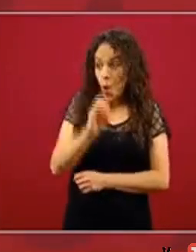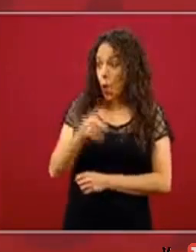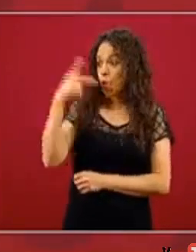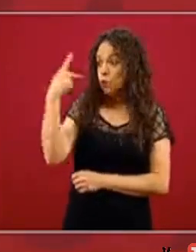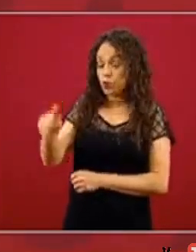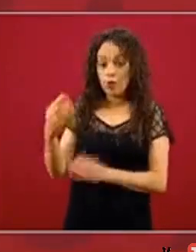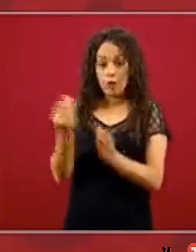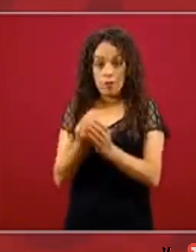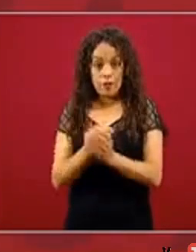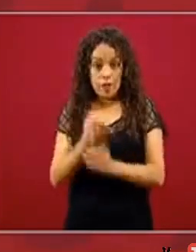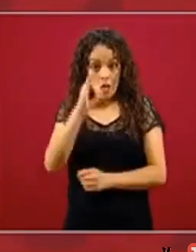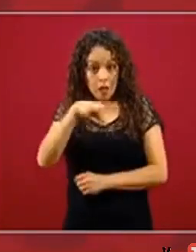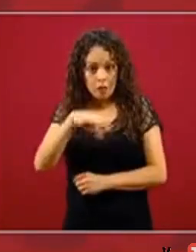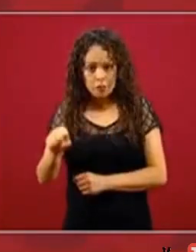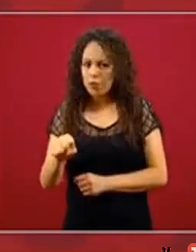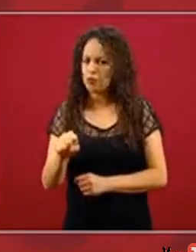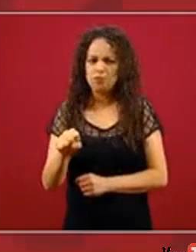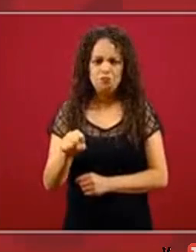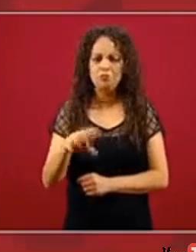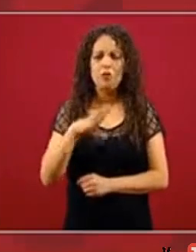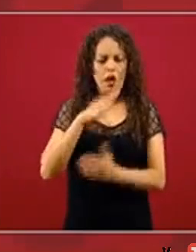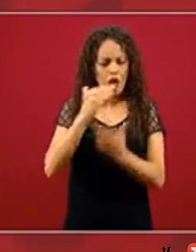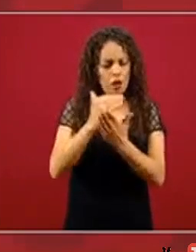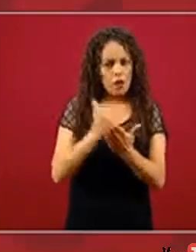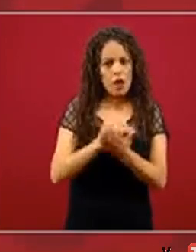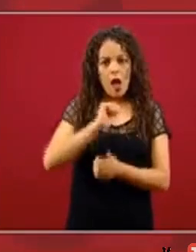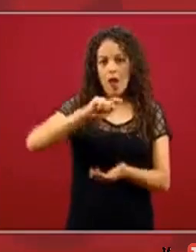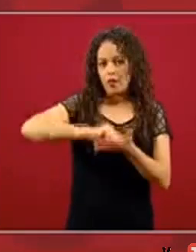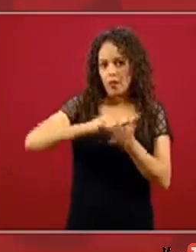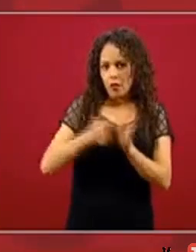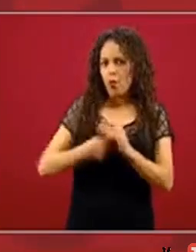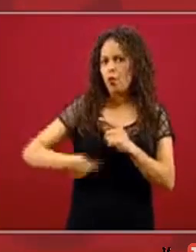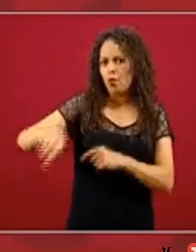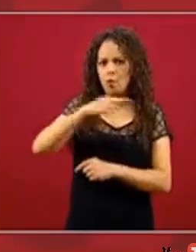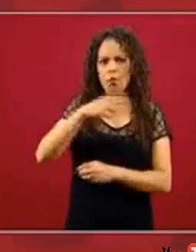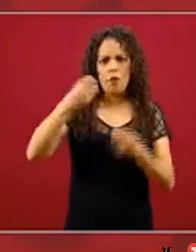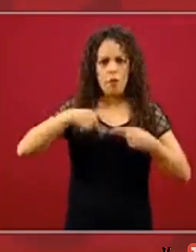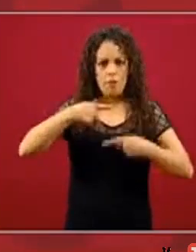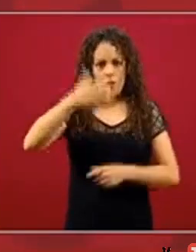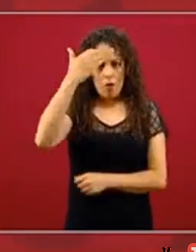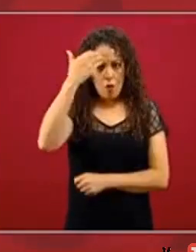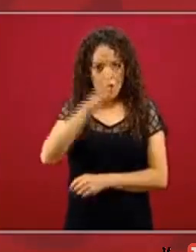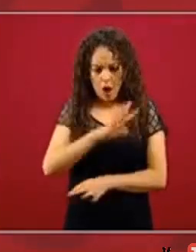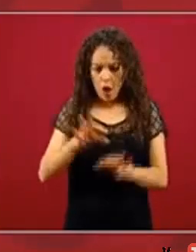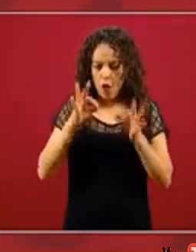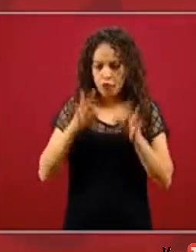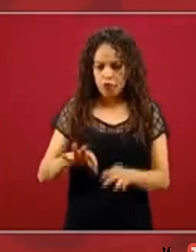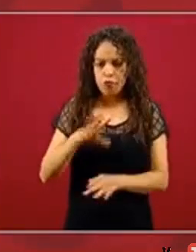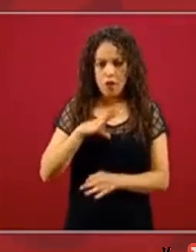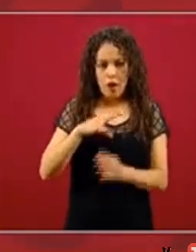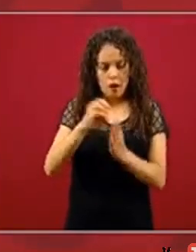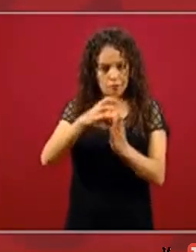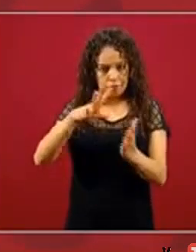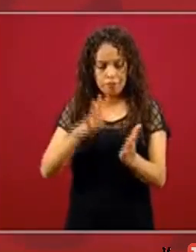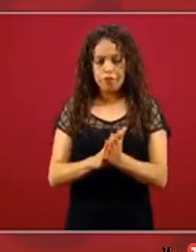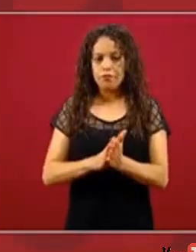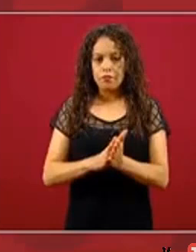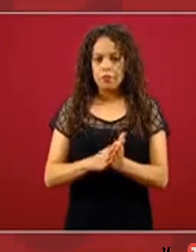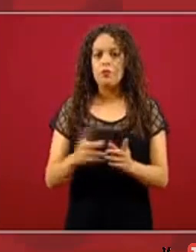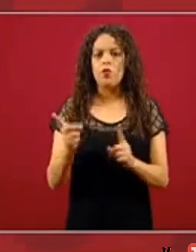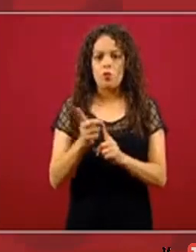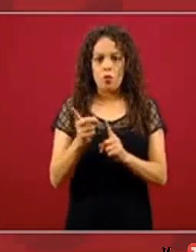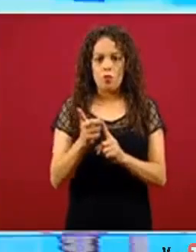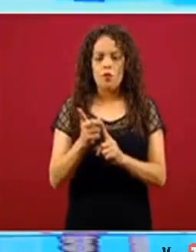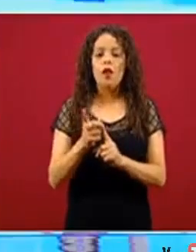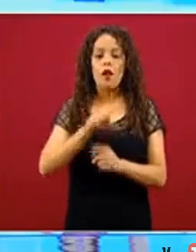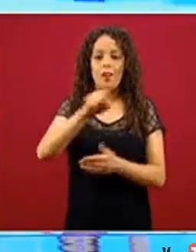Hay lineamientos técnicos que son muy conocidos, de hecho formalmente establecidos en los establecimientos de